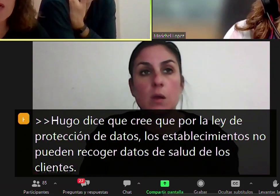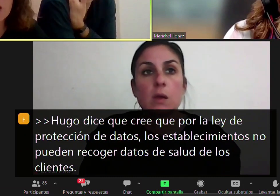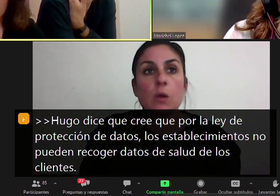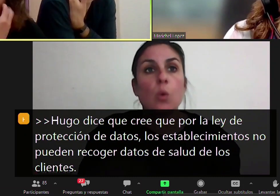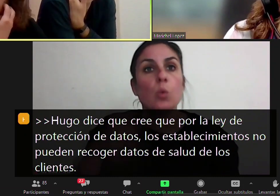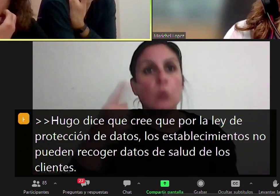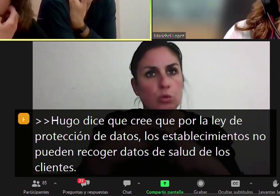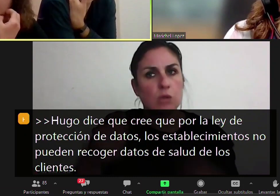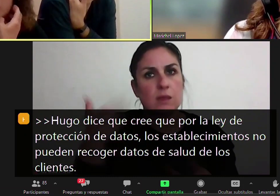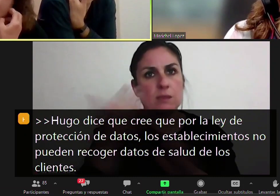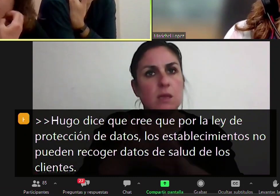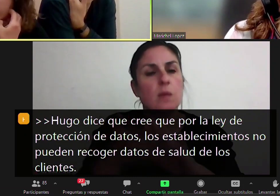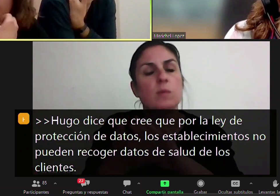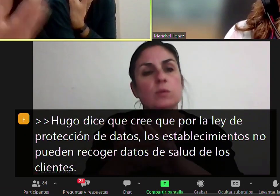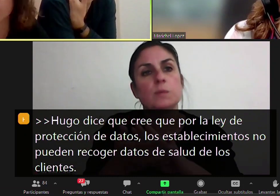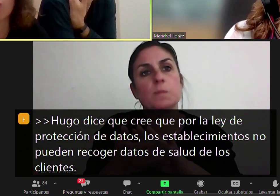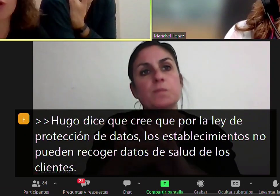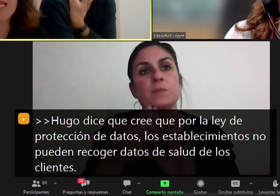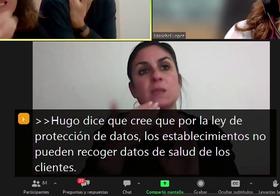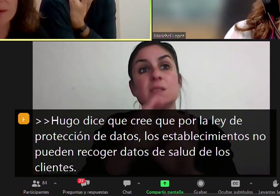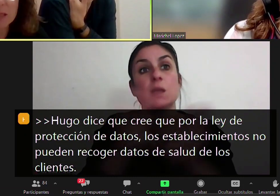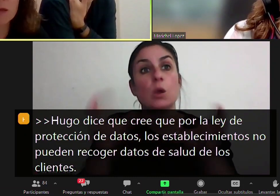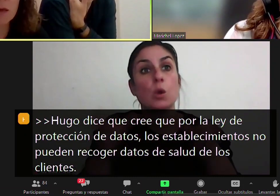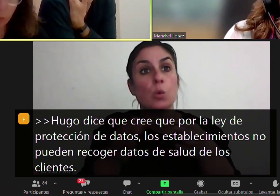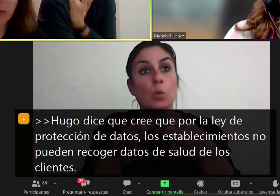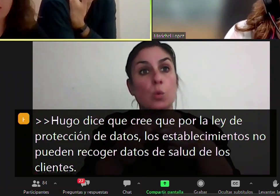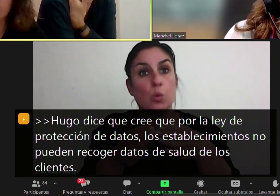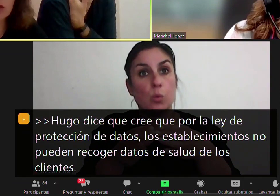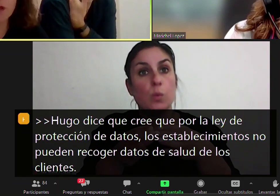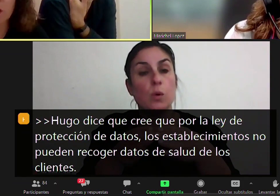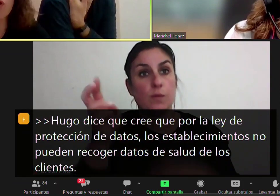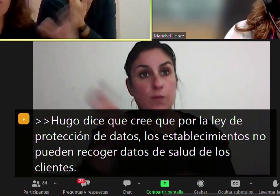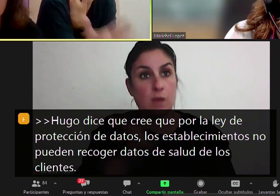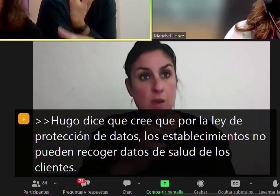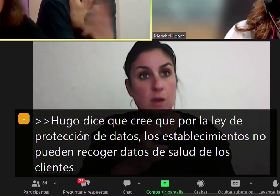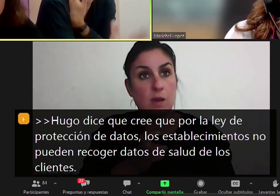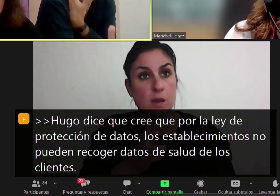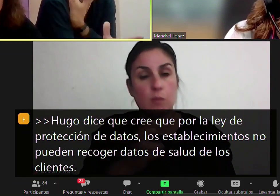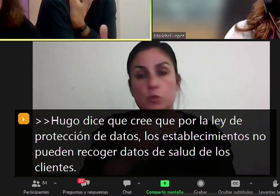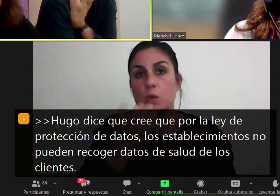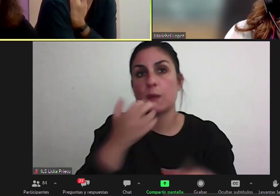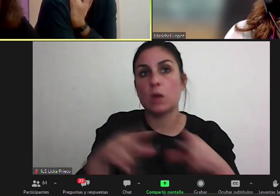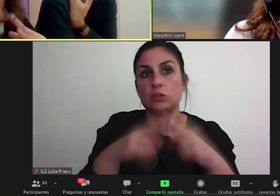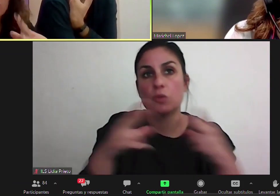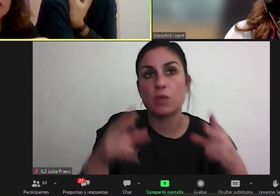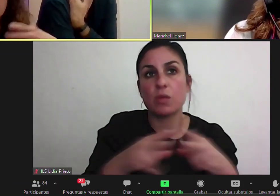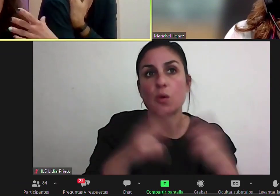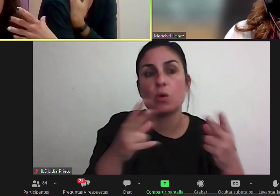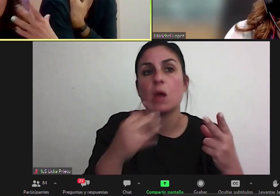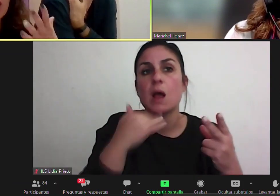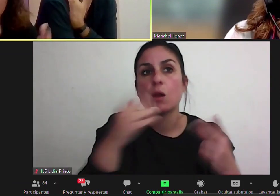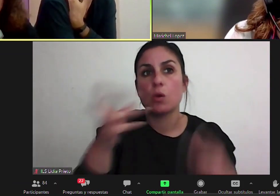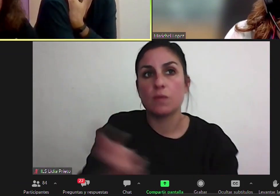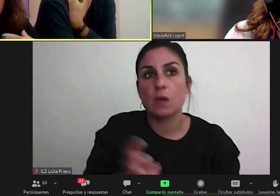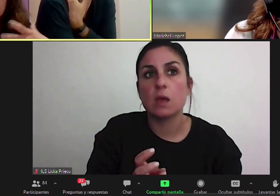comentarlo. Cuando viene un grupo, sobre todo porque es un grupo, ya sí que sabéis, que viene de una asociación, viene de un problema de salud mental, entonces sí se